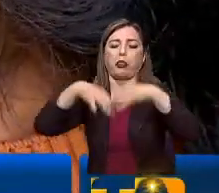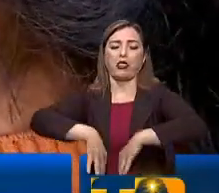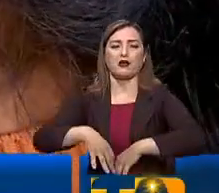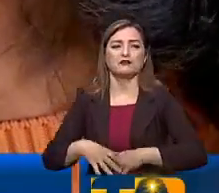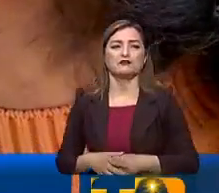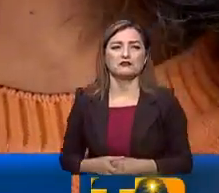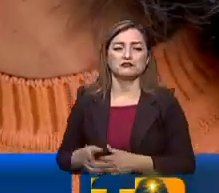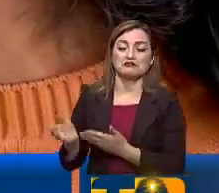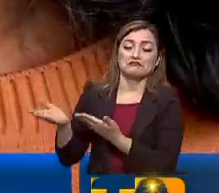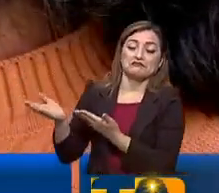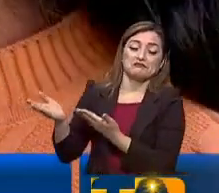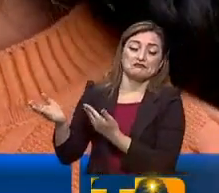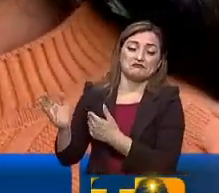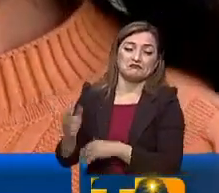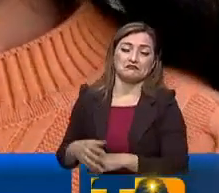así